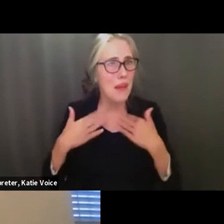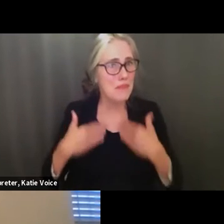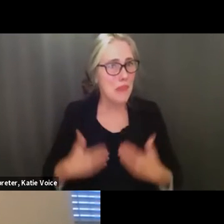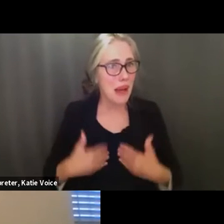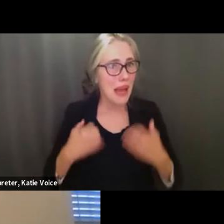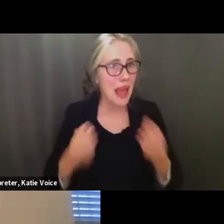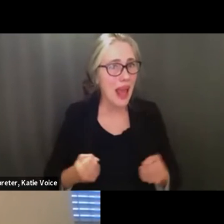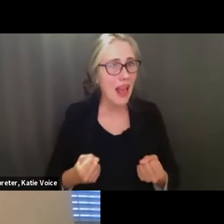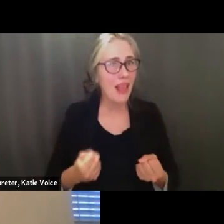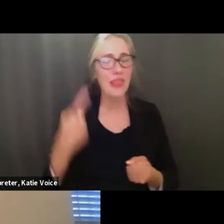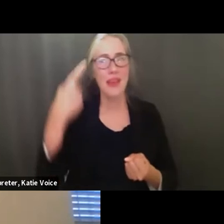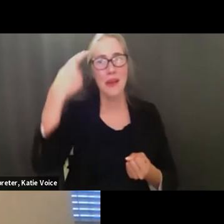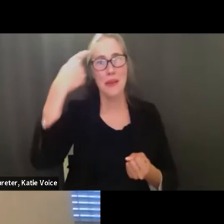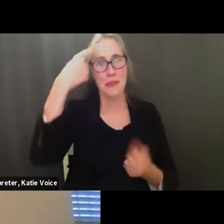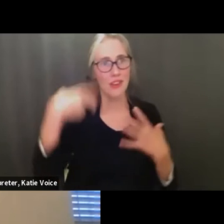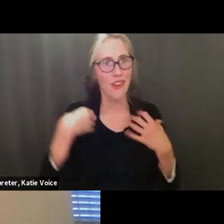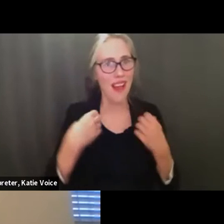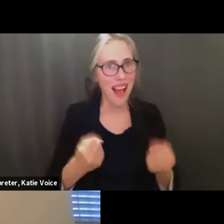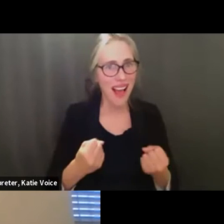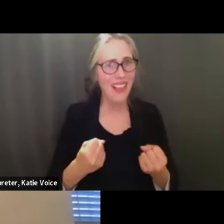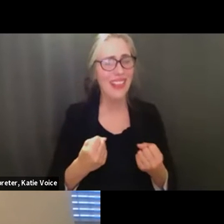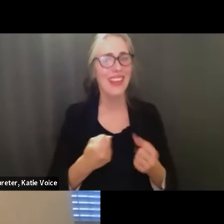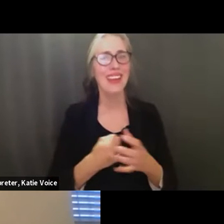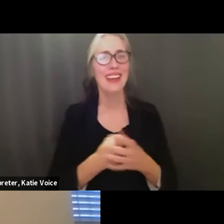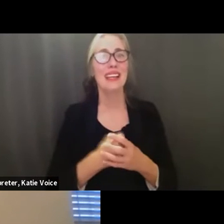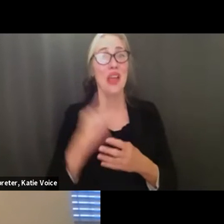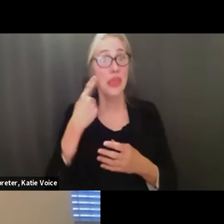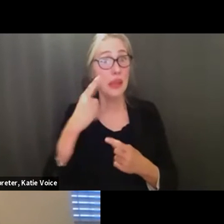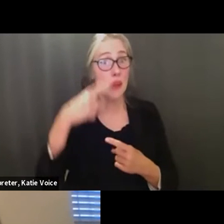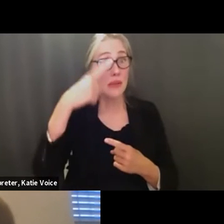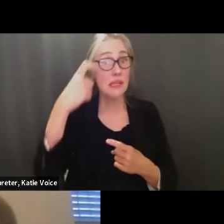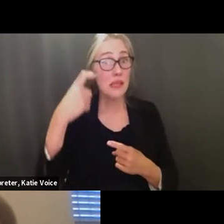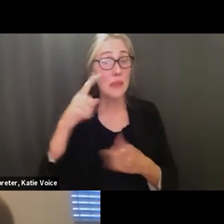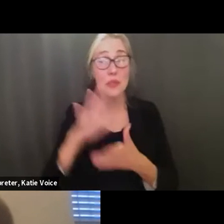salud mental y también estamos pensando en la salud